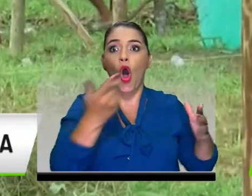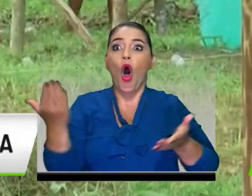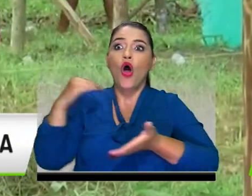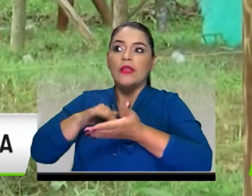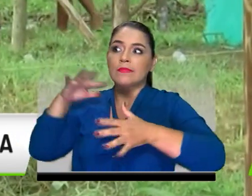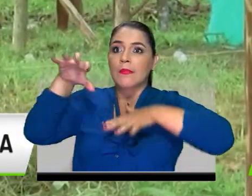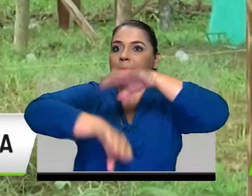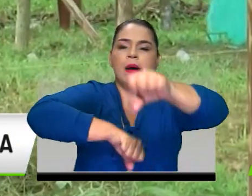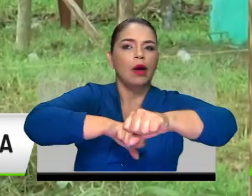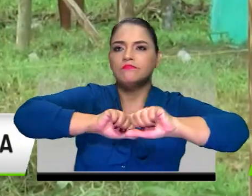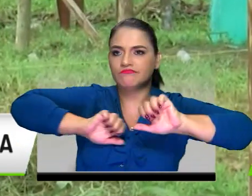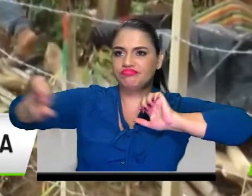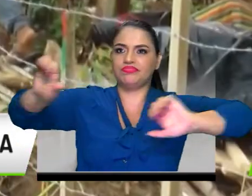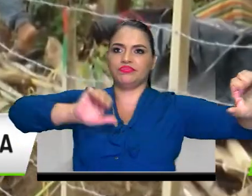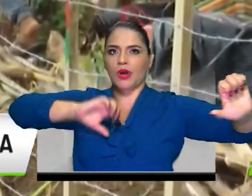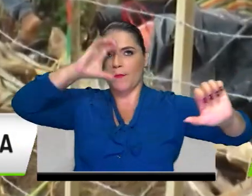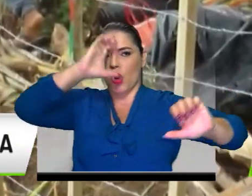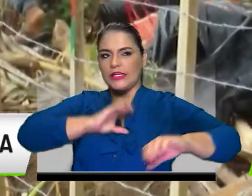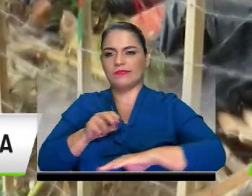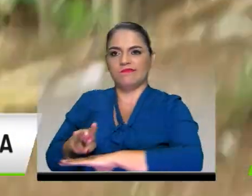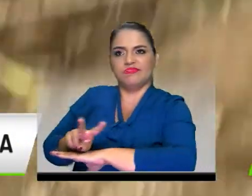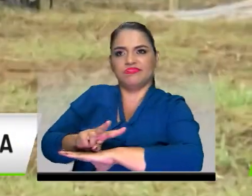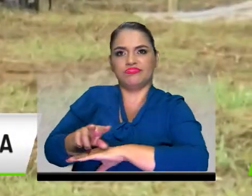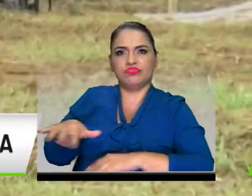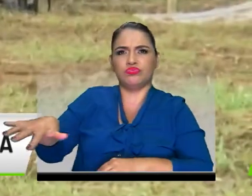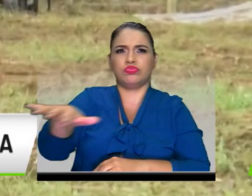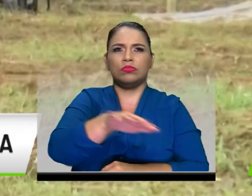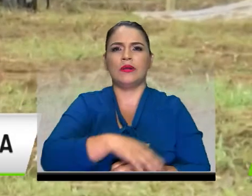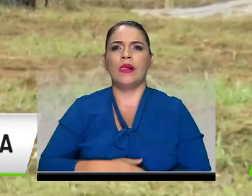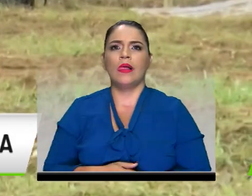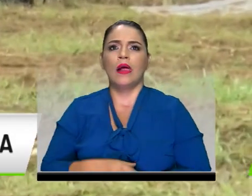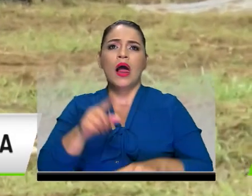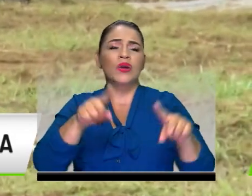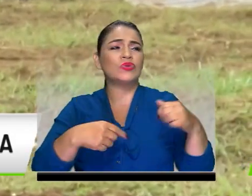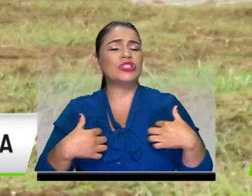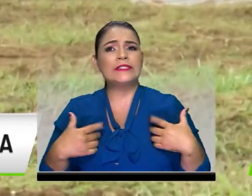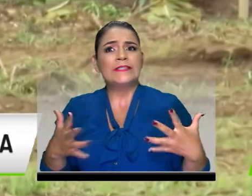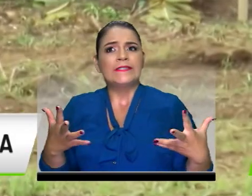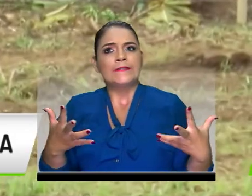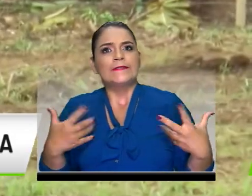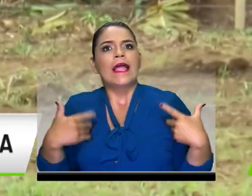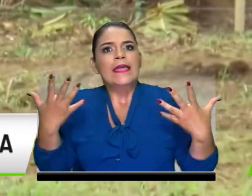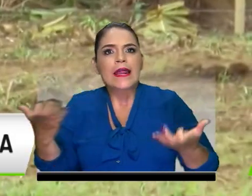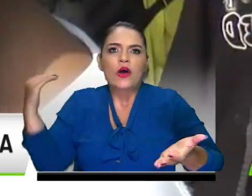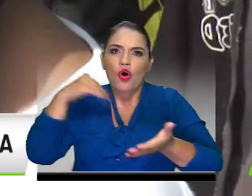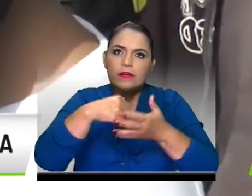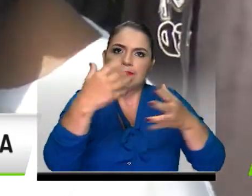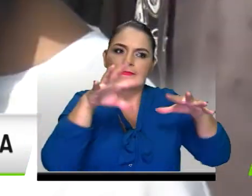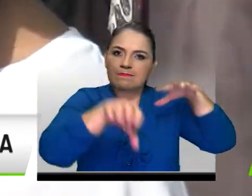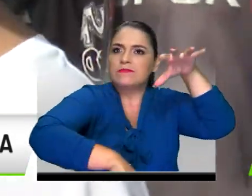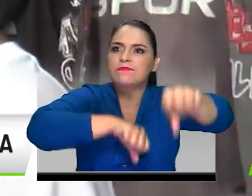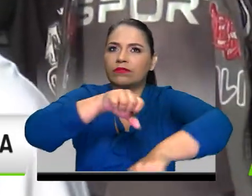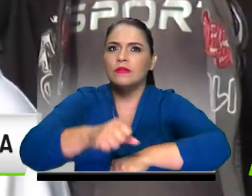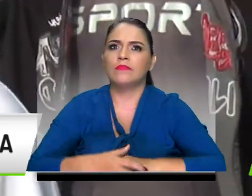invadido. Mientras tanto, los inconformes esperan alrededor con el objeto de ingresar nuevamente.